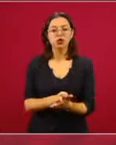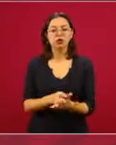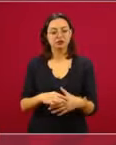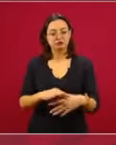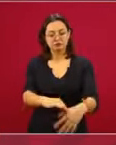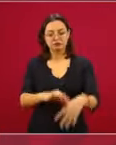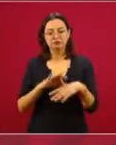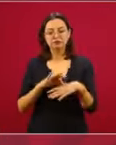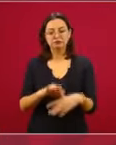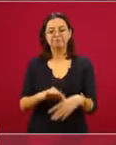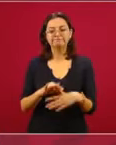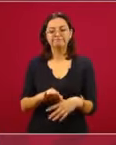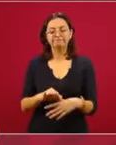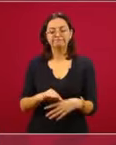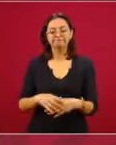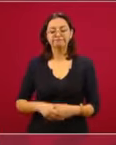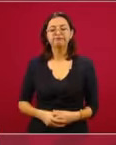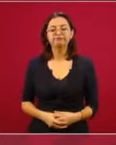vivientes.